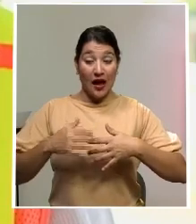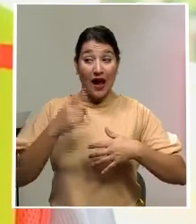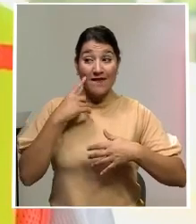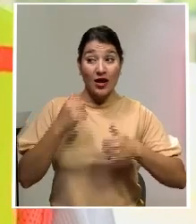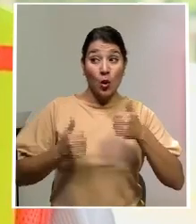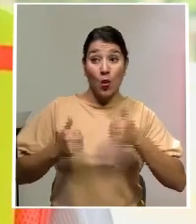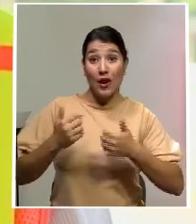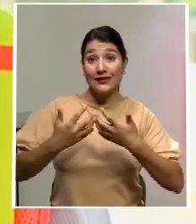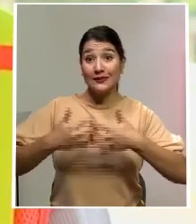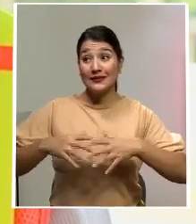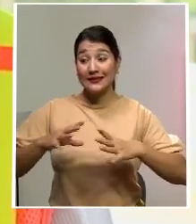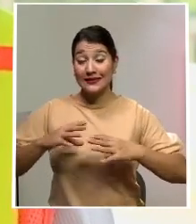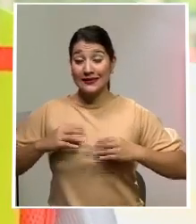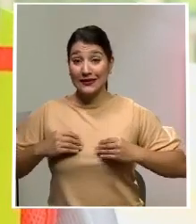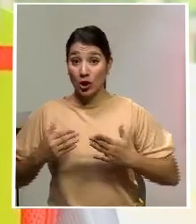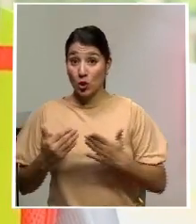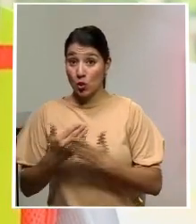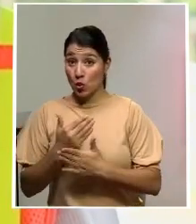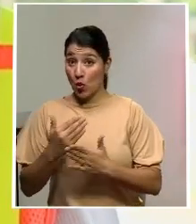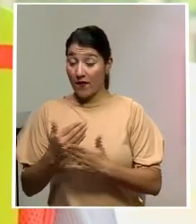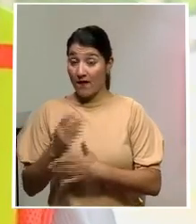esa nueva modalidad contractual.